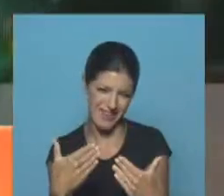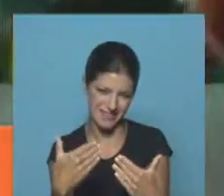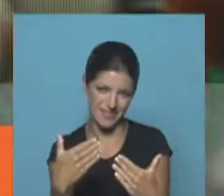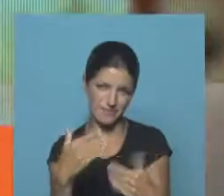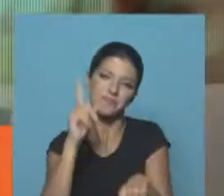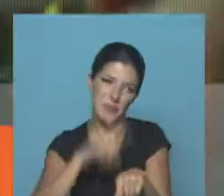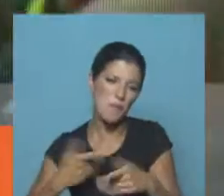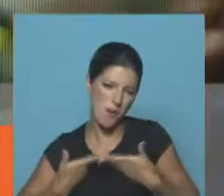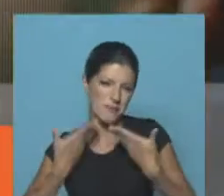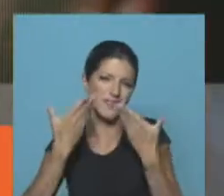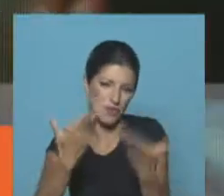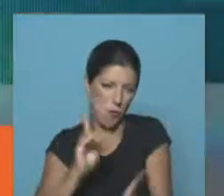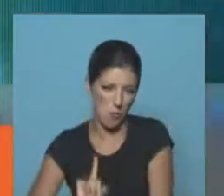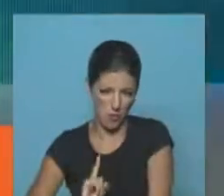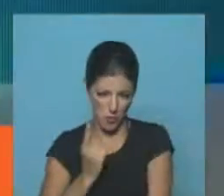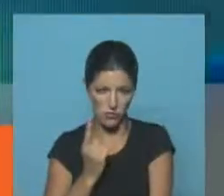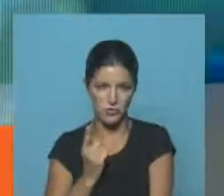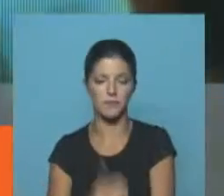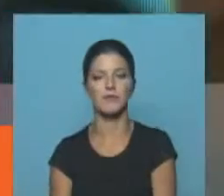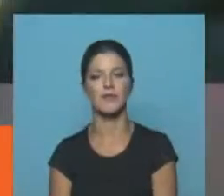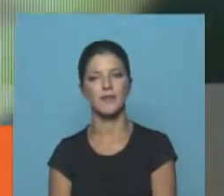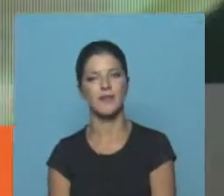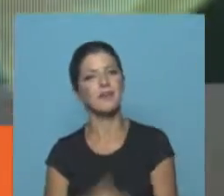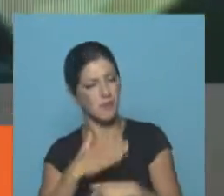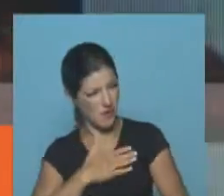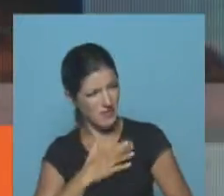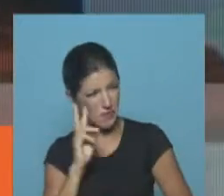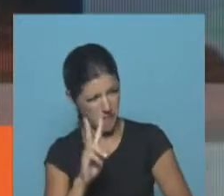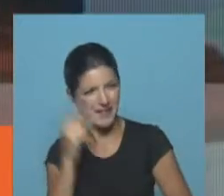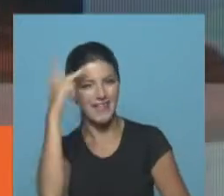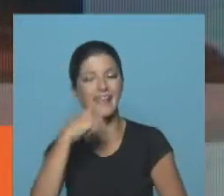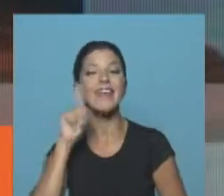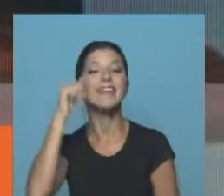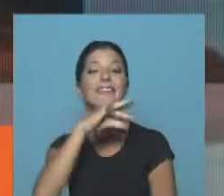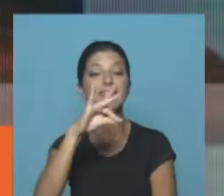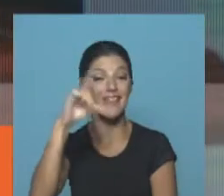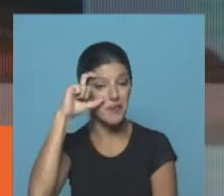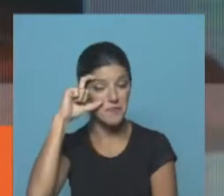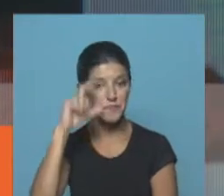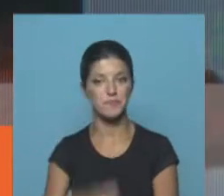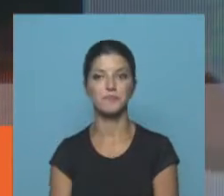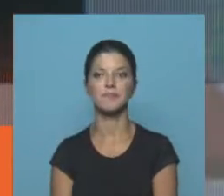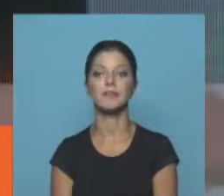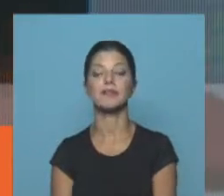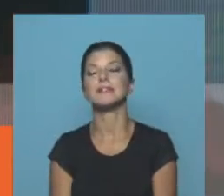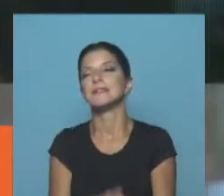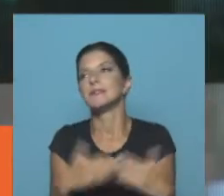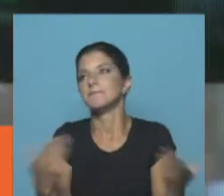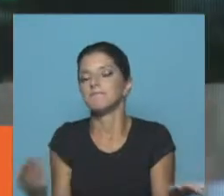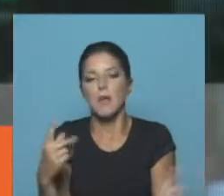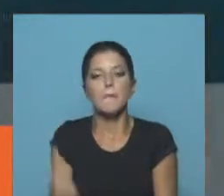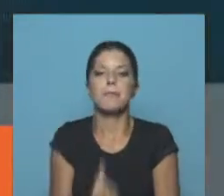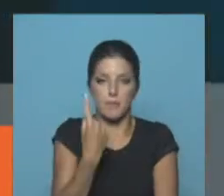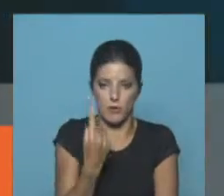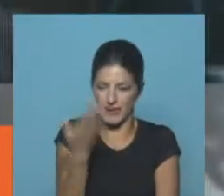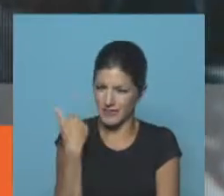tiempo y el honor de estar acá con ustedes, Inde, querida, me da gusto verte de nuevo. Bueno, a ver, primero decirlo, el informe